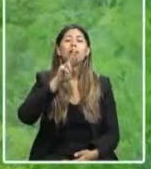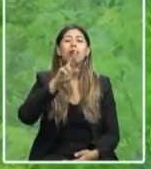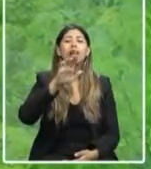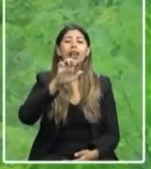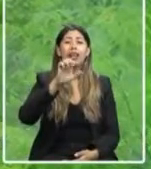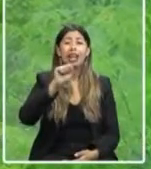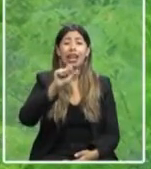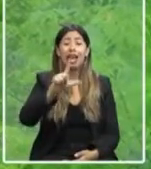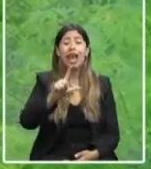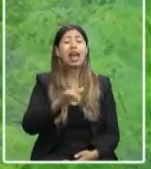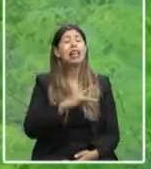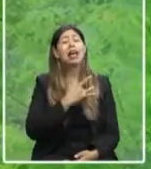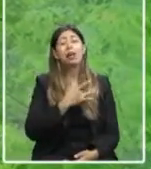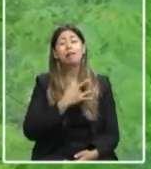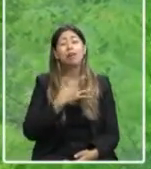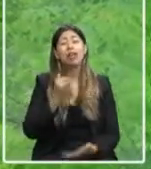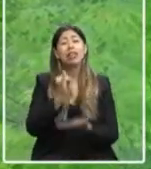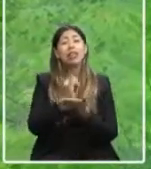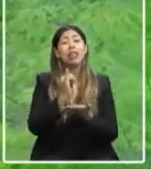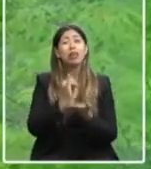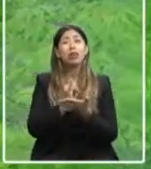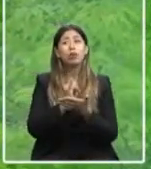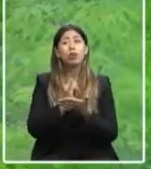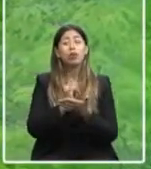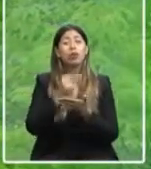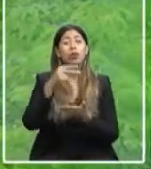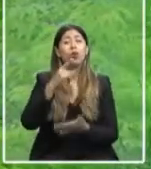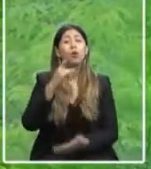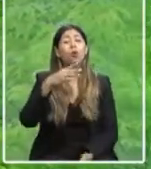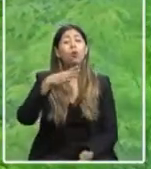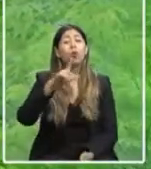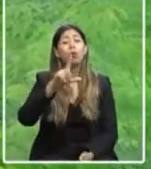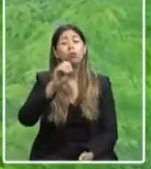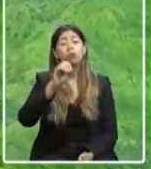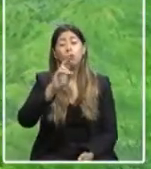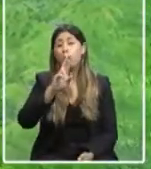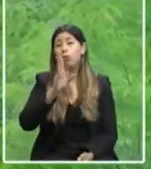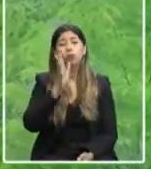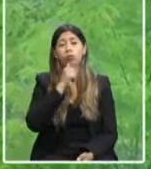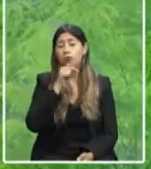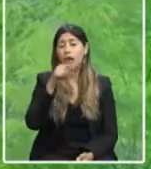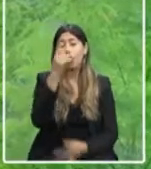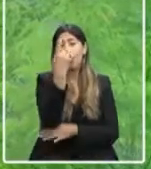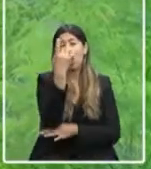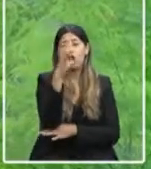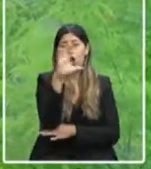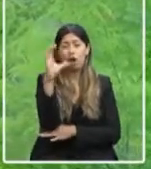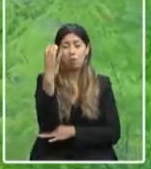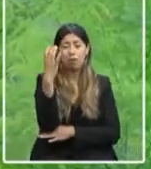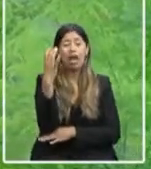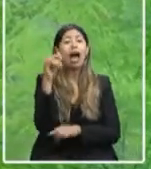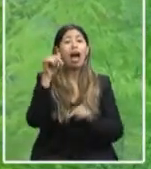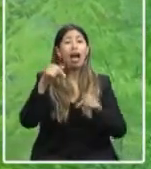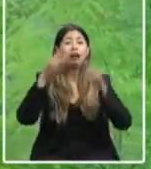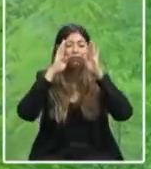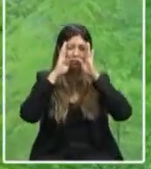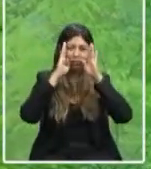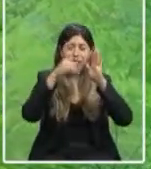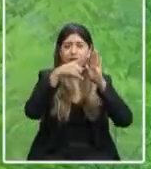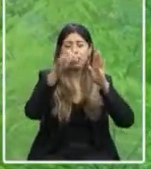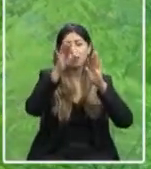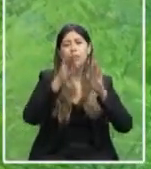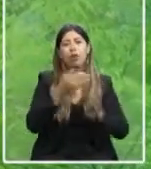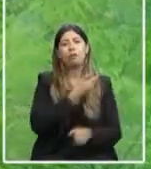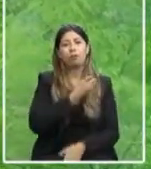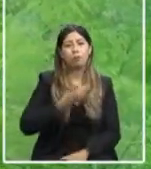de trabajar en el Instituto Humboldt, ya no estoy en Colombia y ahora estoy pues dedicada a tiempo completo a la presidencia